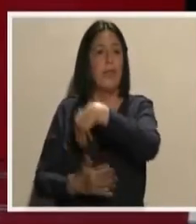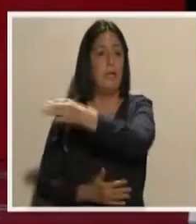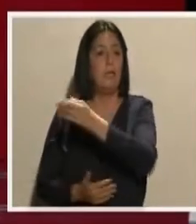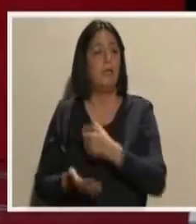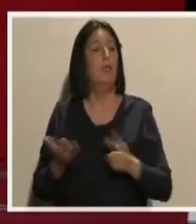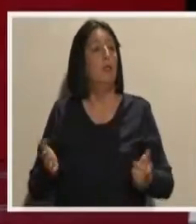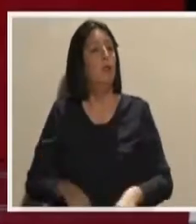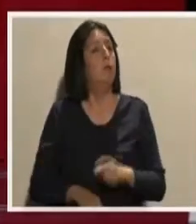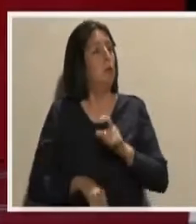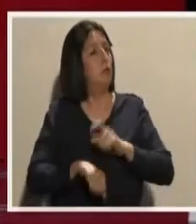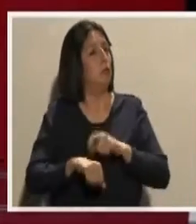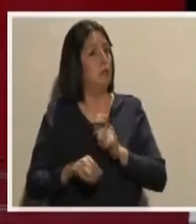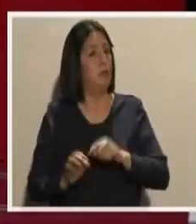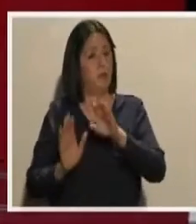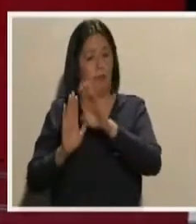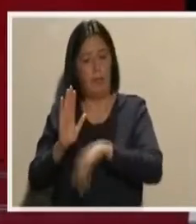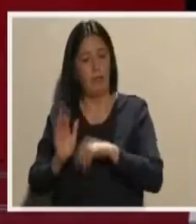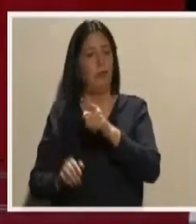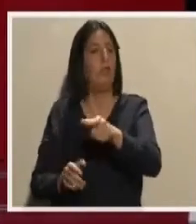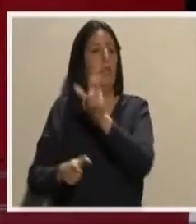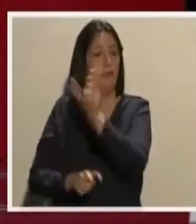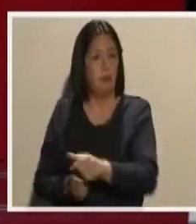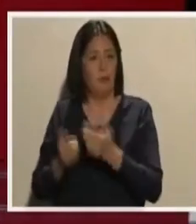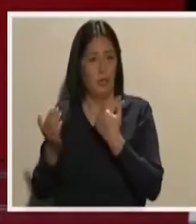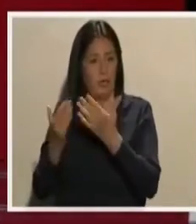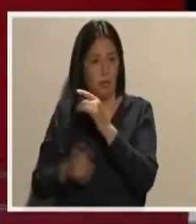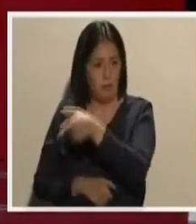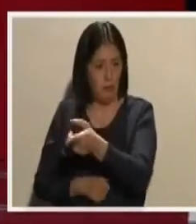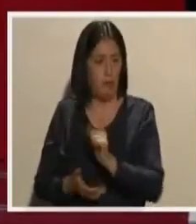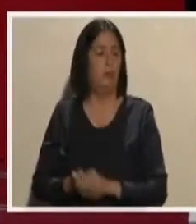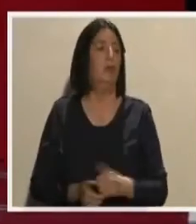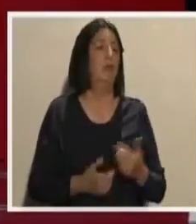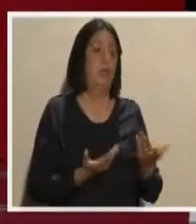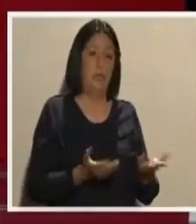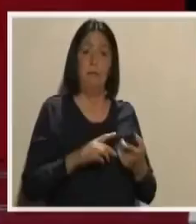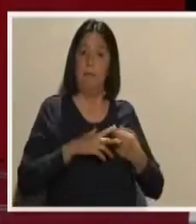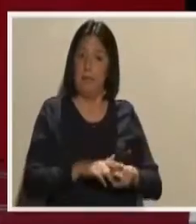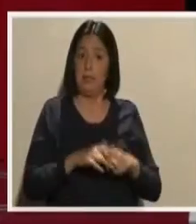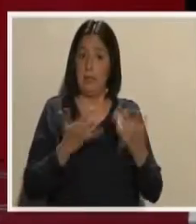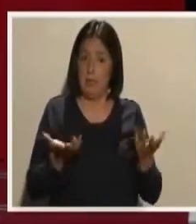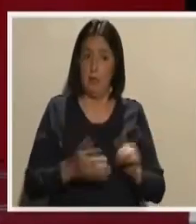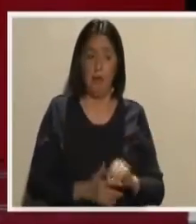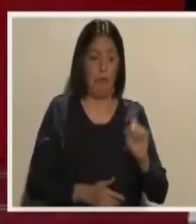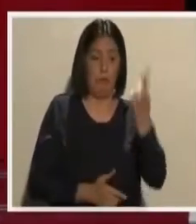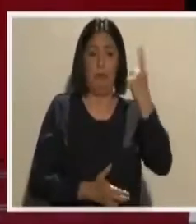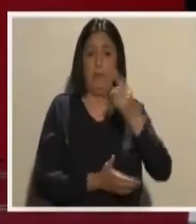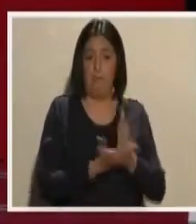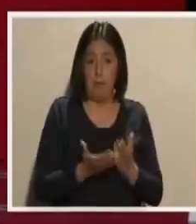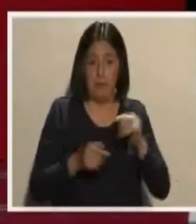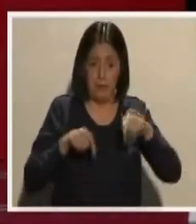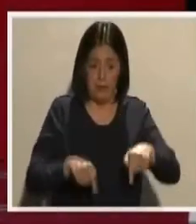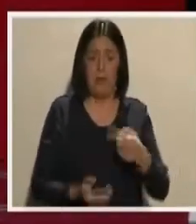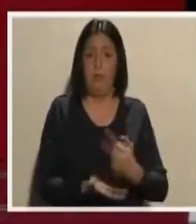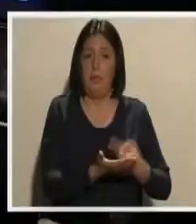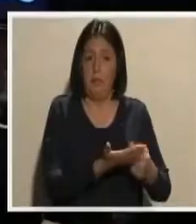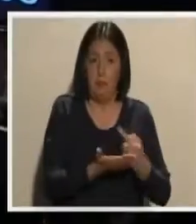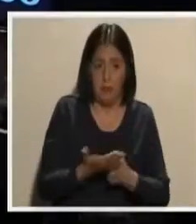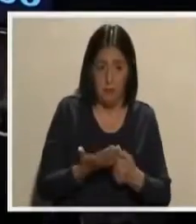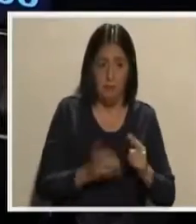costo del tiempo de exposición de los candidatos. De inmediato, entonces, iniciamos el primer bloque de este debate.